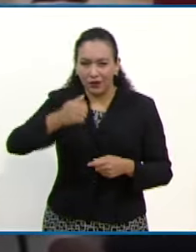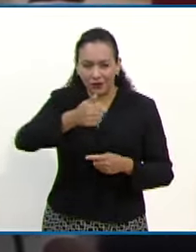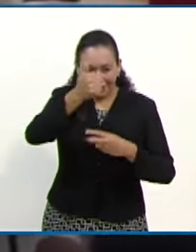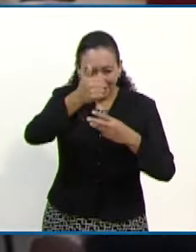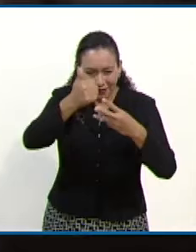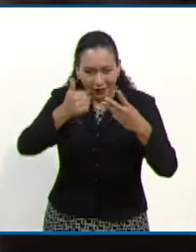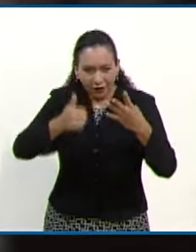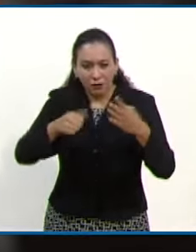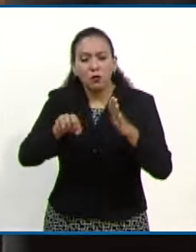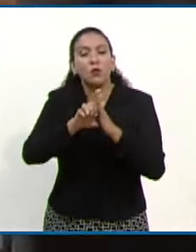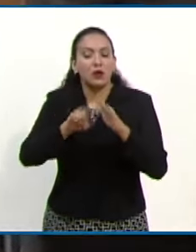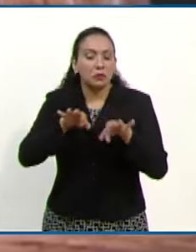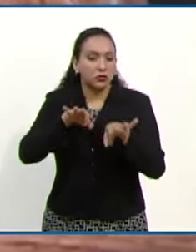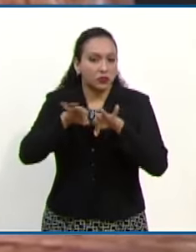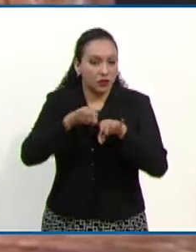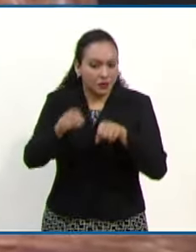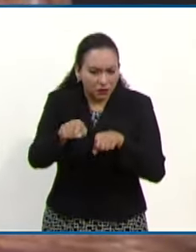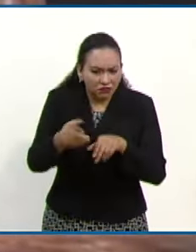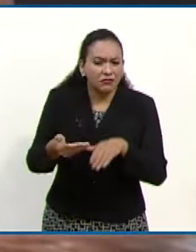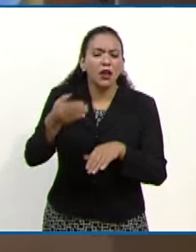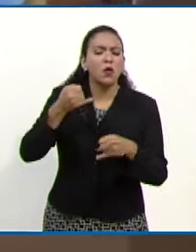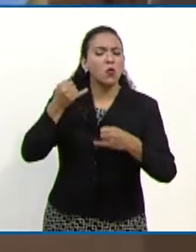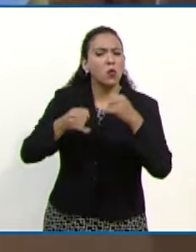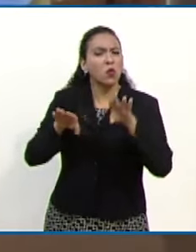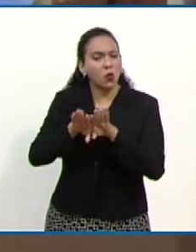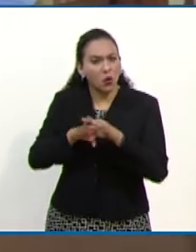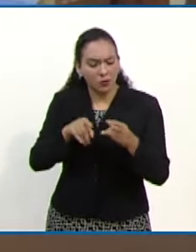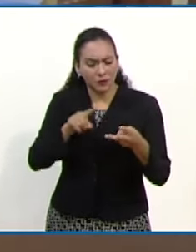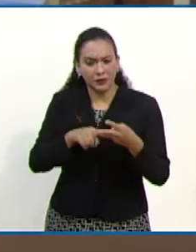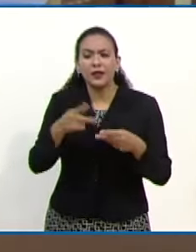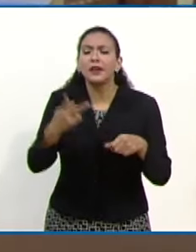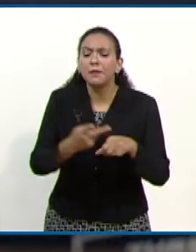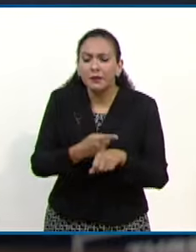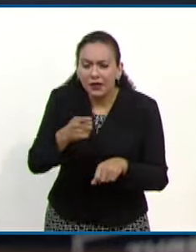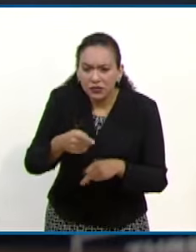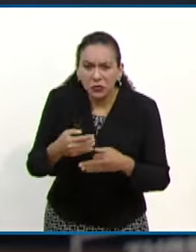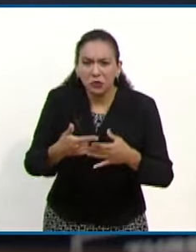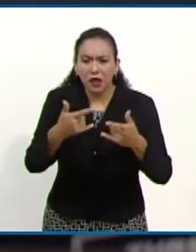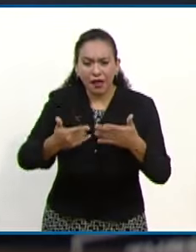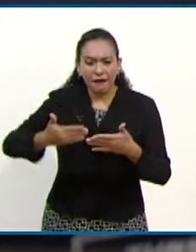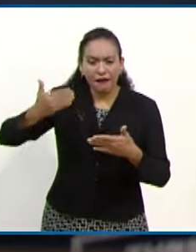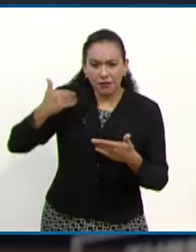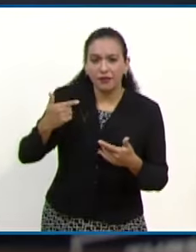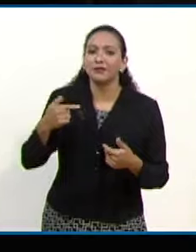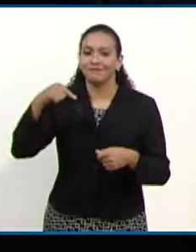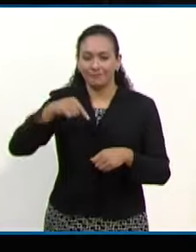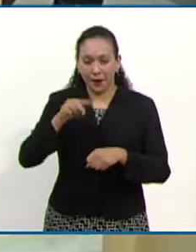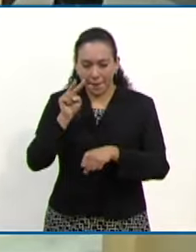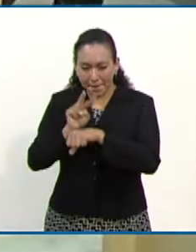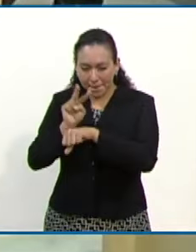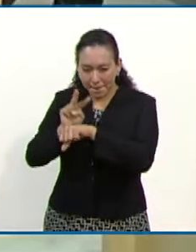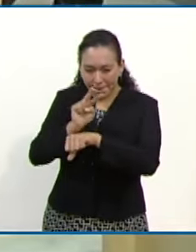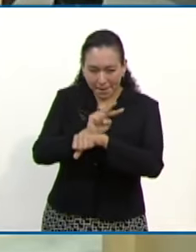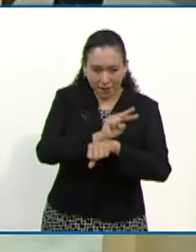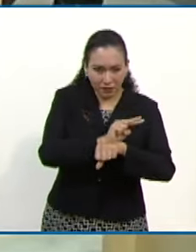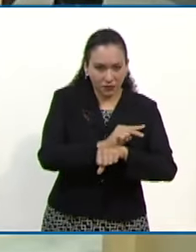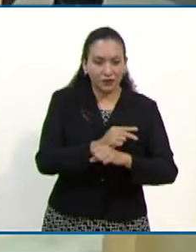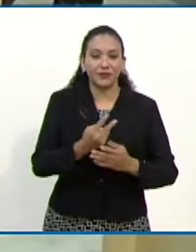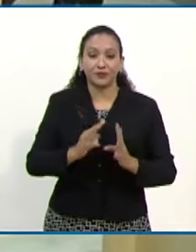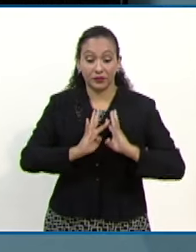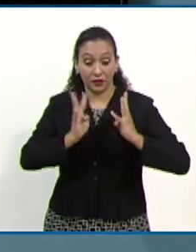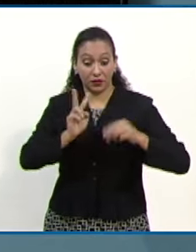aspectos, el desempeño como juzgador y la evolución patrimonial. El Consejo de la Judicatura Federal considera que la